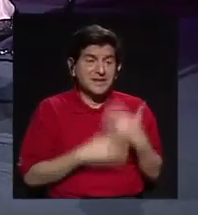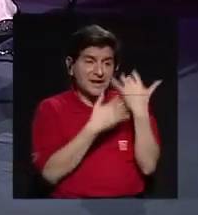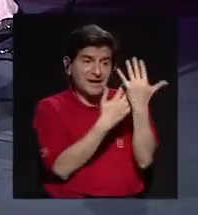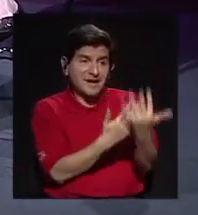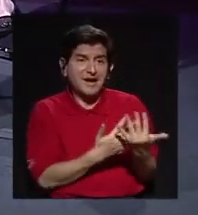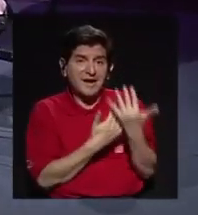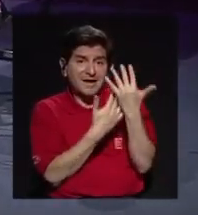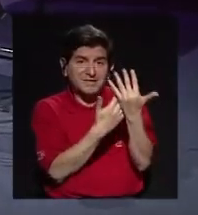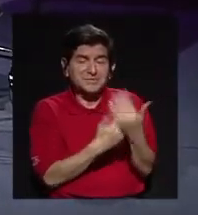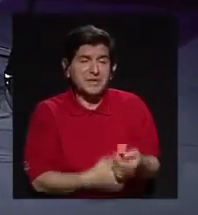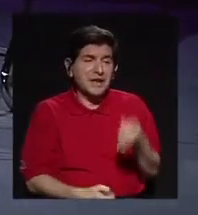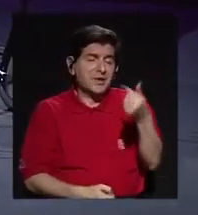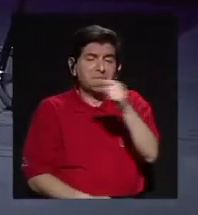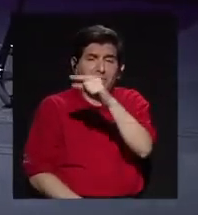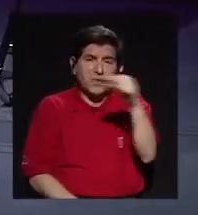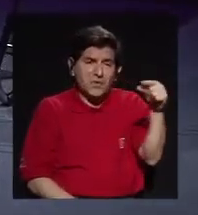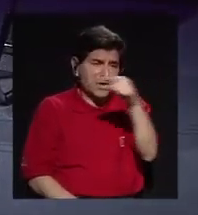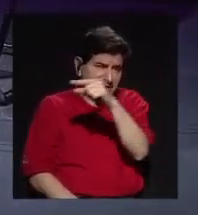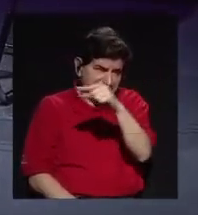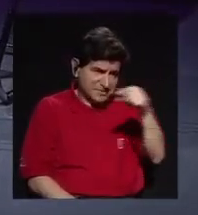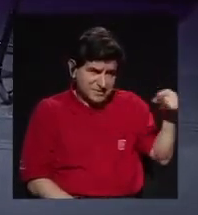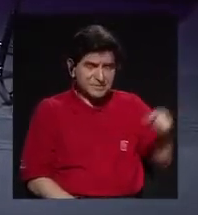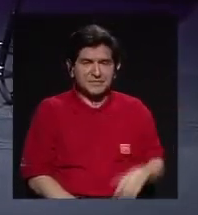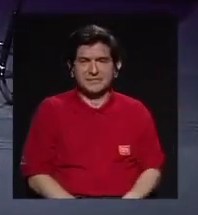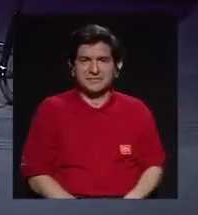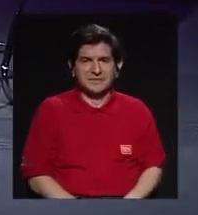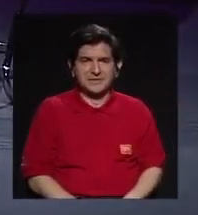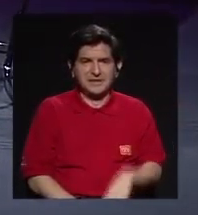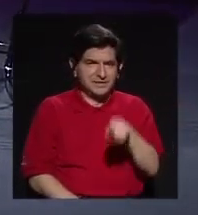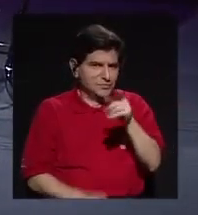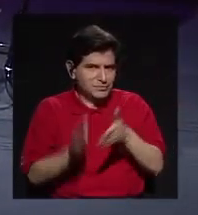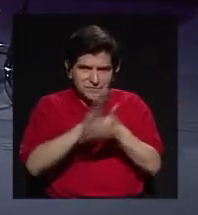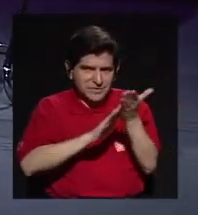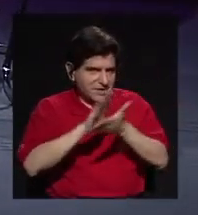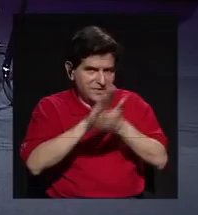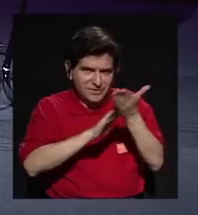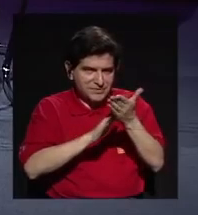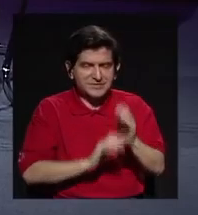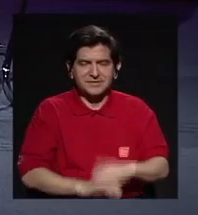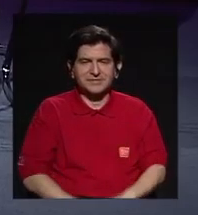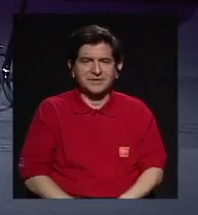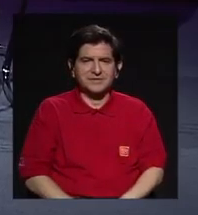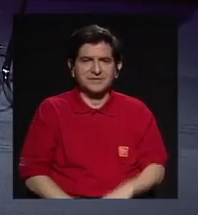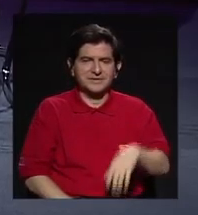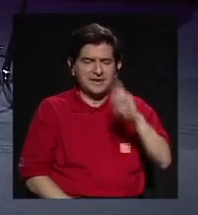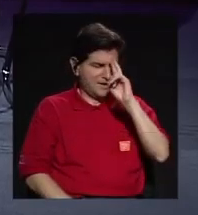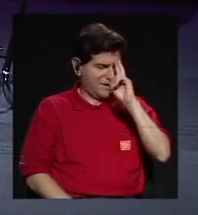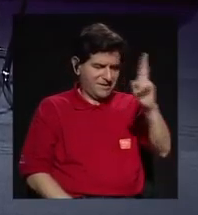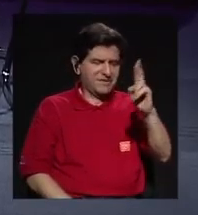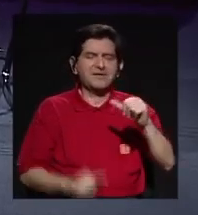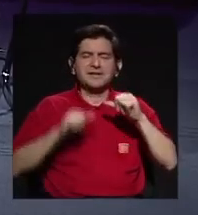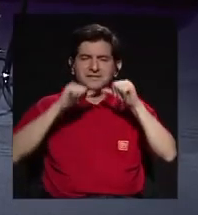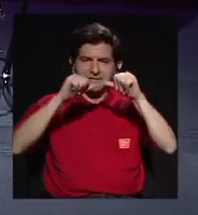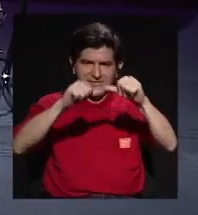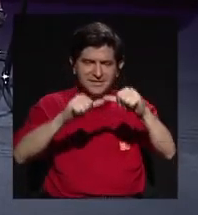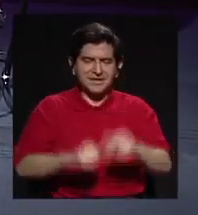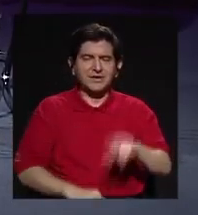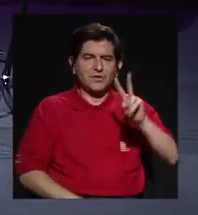esperando a muy pocas semanas. No se vaya de allí donde está, porque Irreverencias